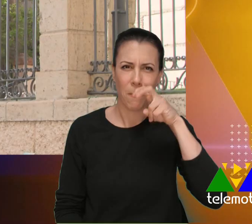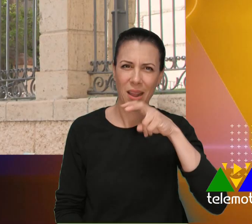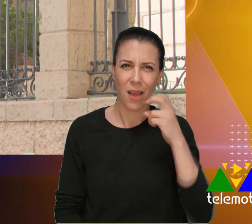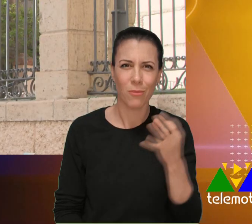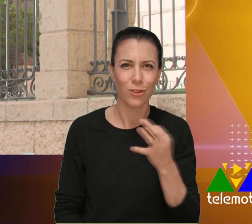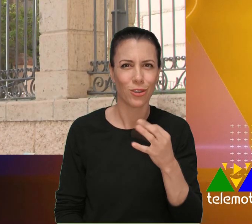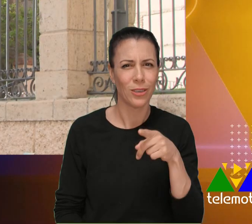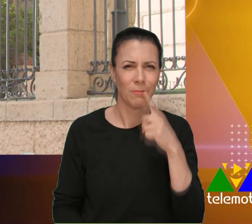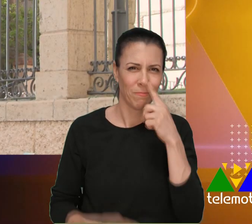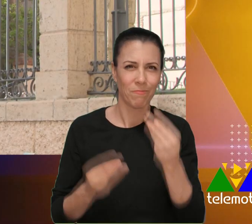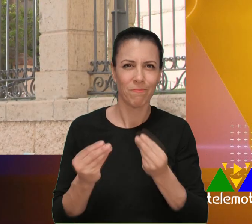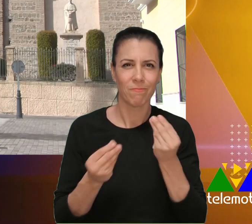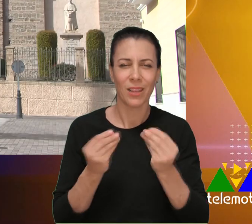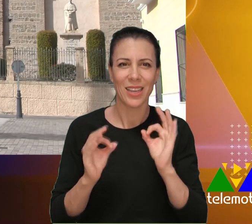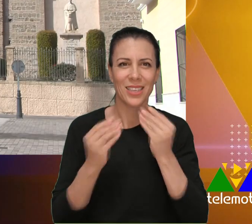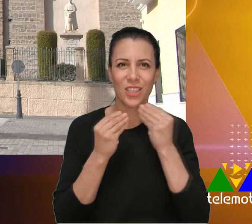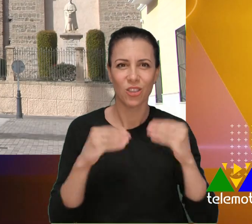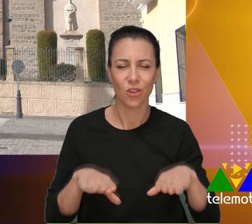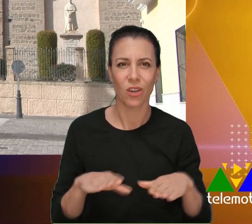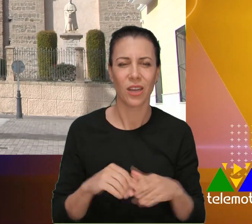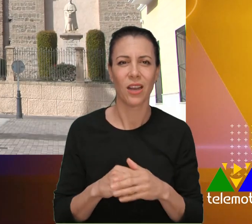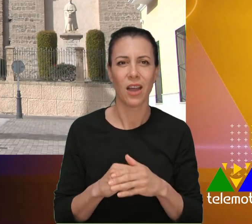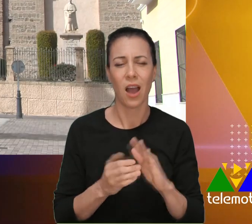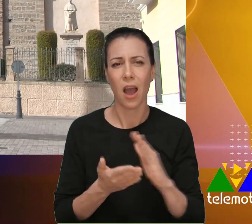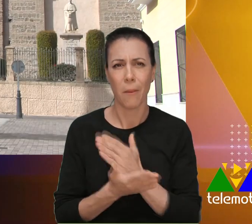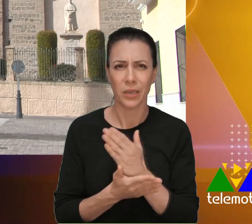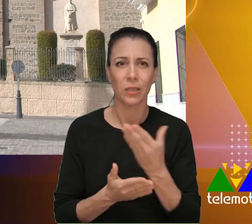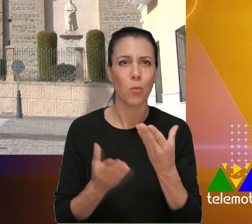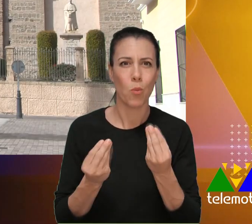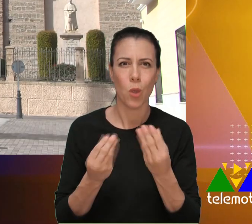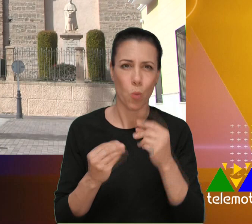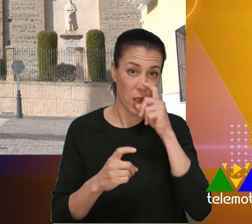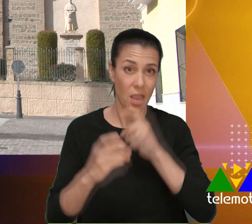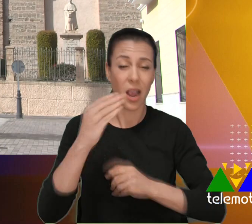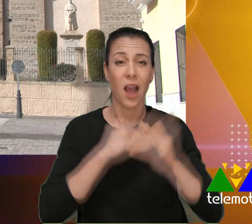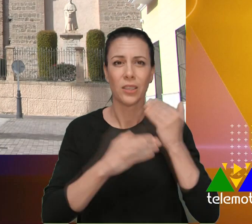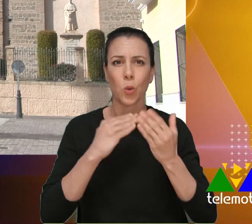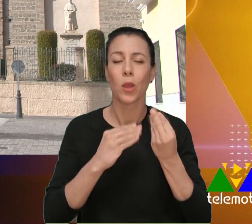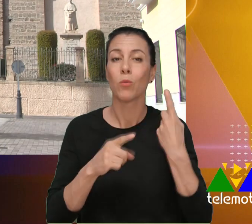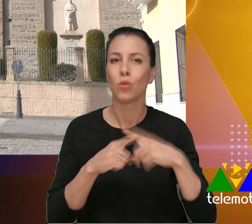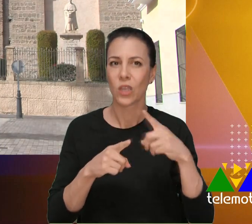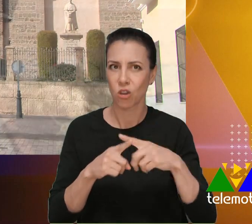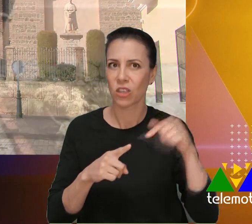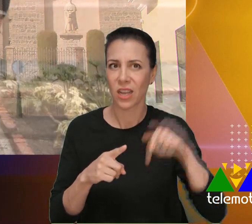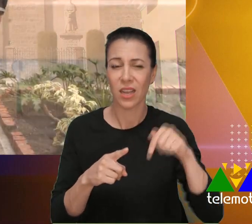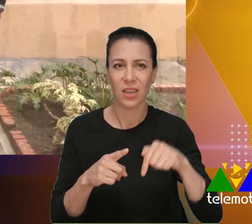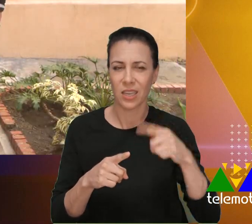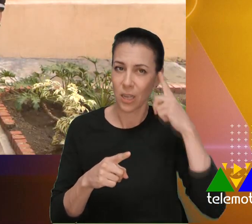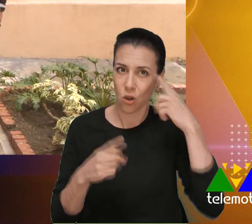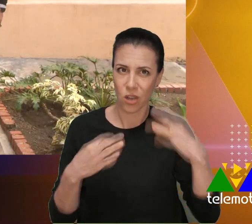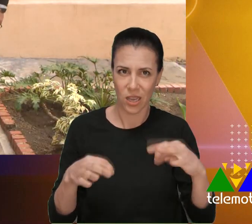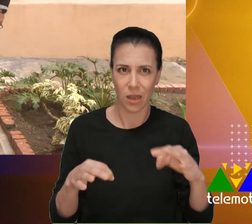ese ambiente a historia, aparte muy antigua y de muchas cosas que aquí sucederían,